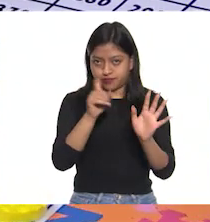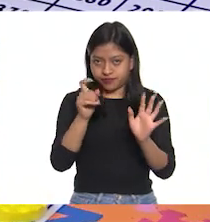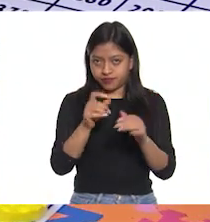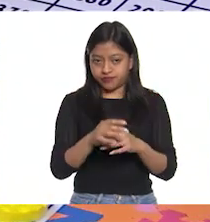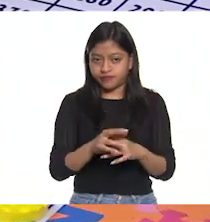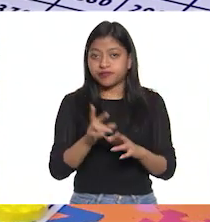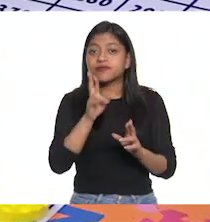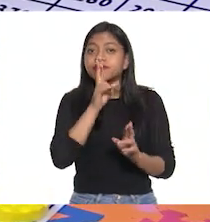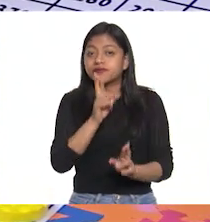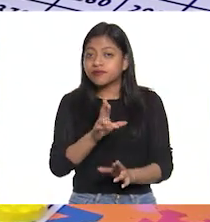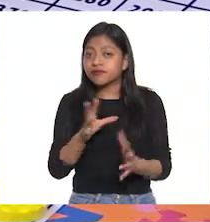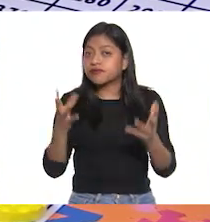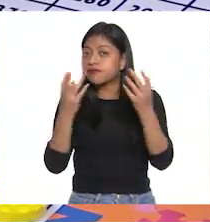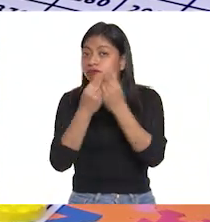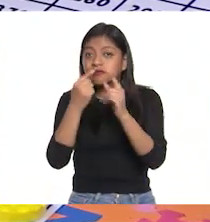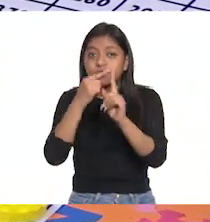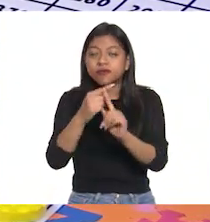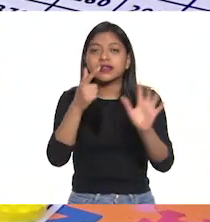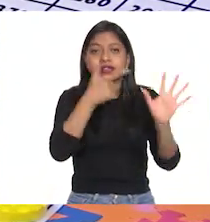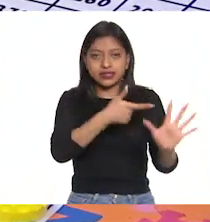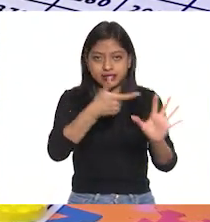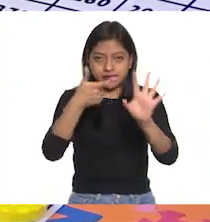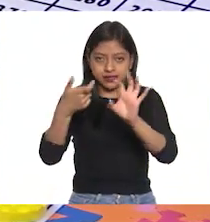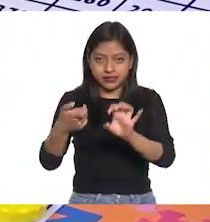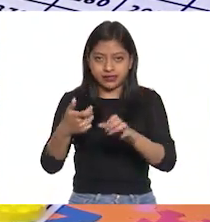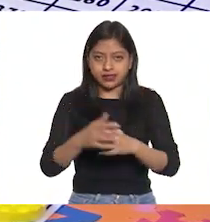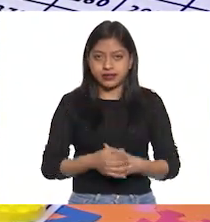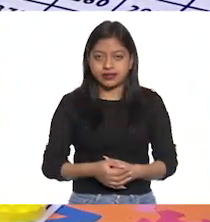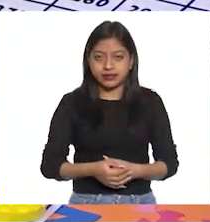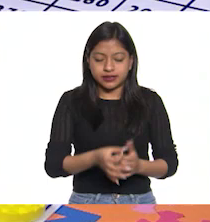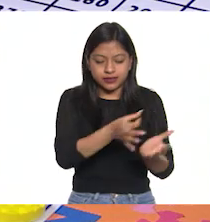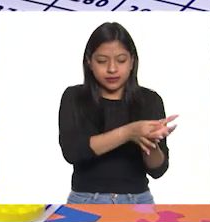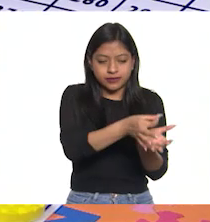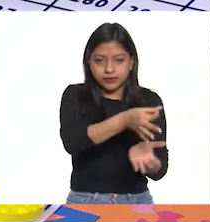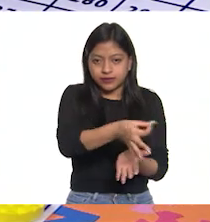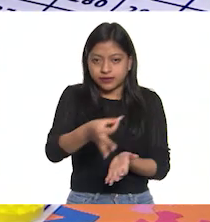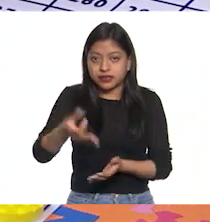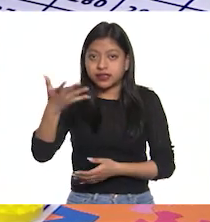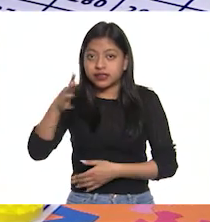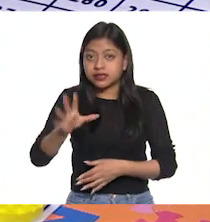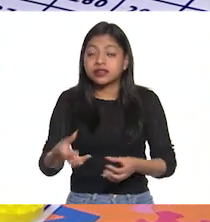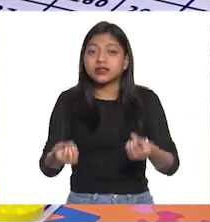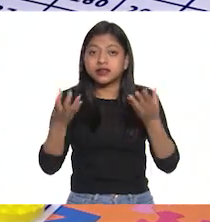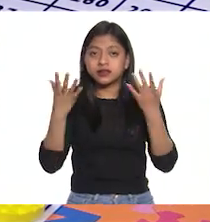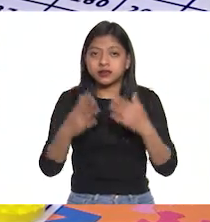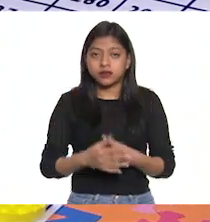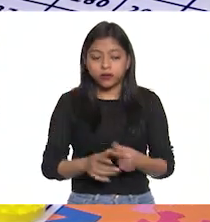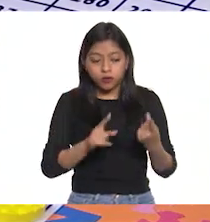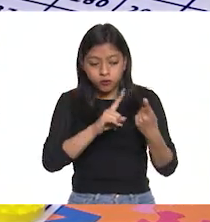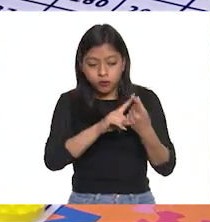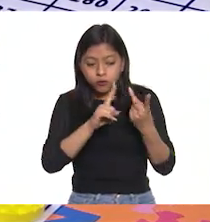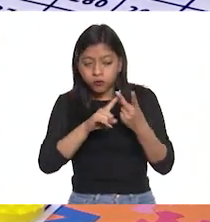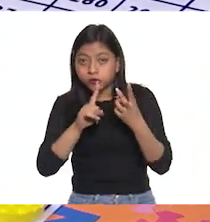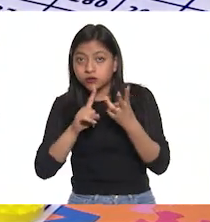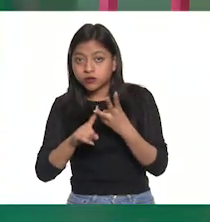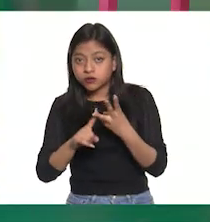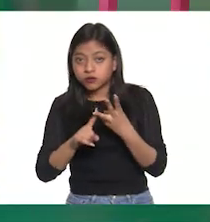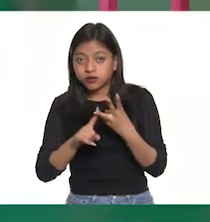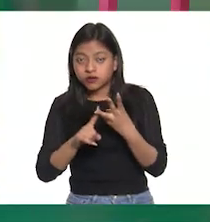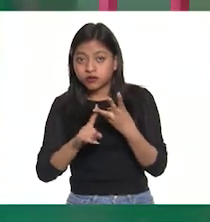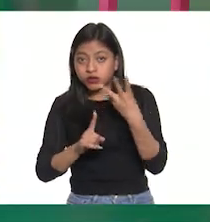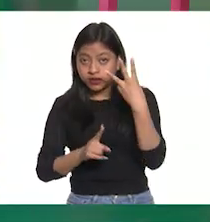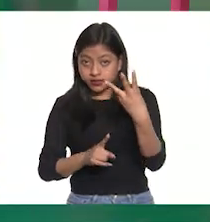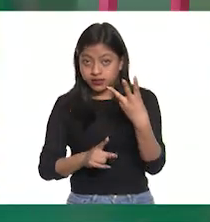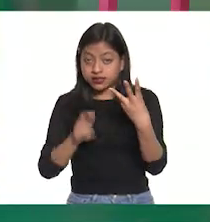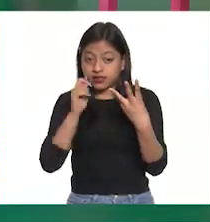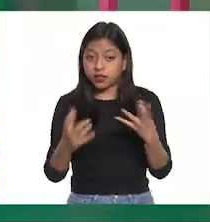Son 700. ¿Y de 10 cuántos tenemos? Tenemos 1, 2, 3. Entonces